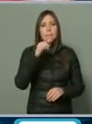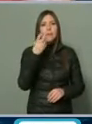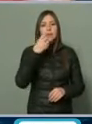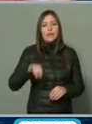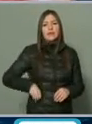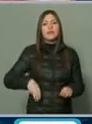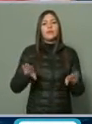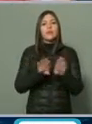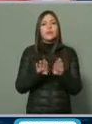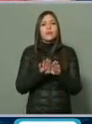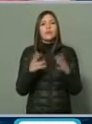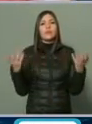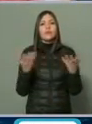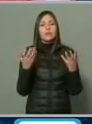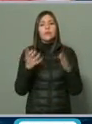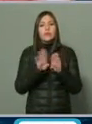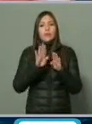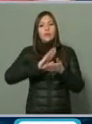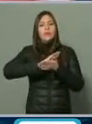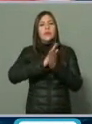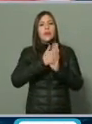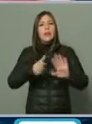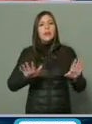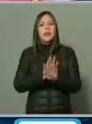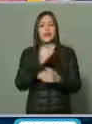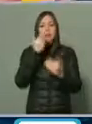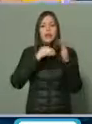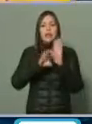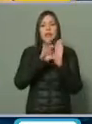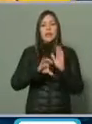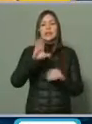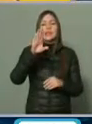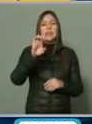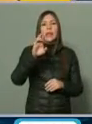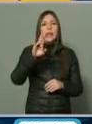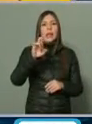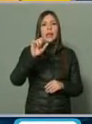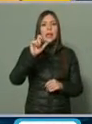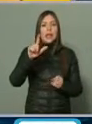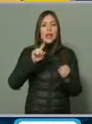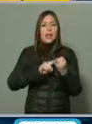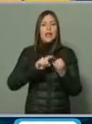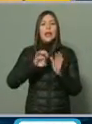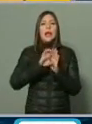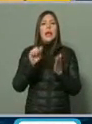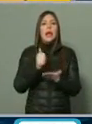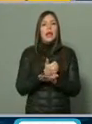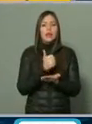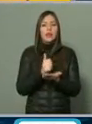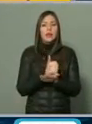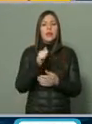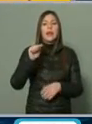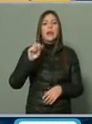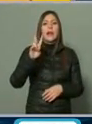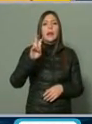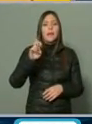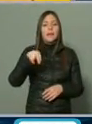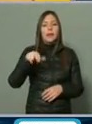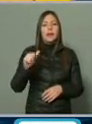¿Cómo lo hacemos? ¿Cómo lo traducimos en alimentos? Ejemplo, los cereales que son, es arroz,